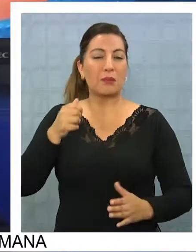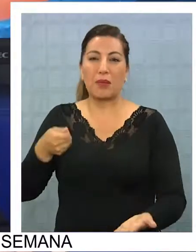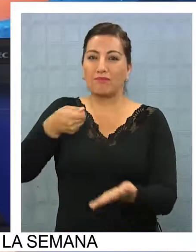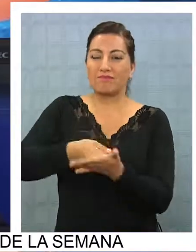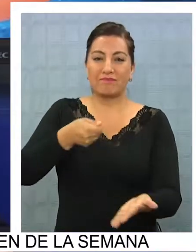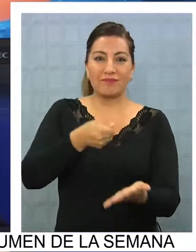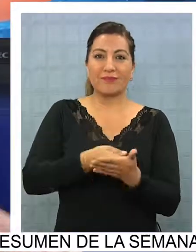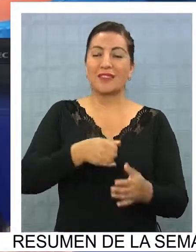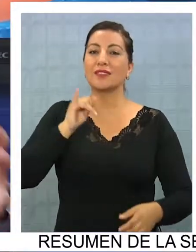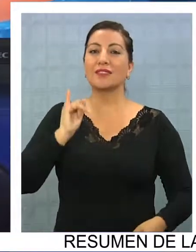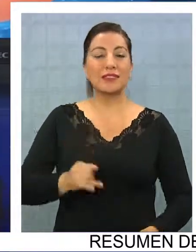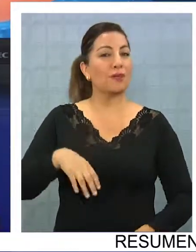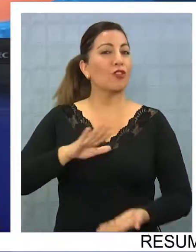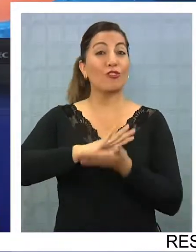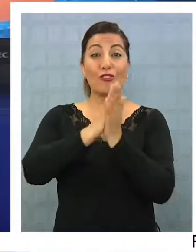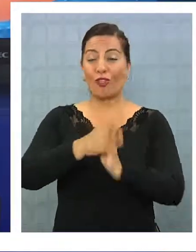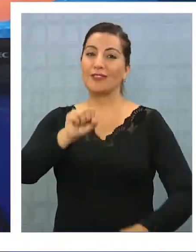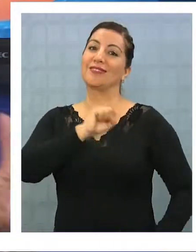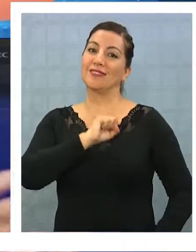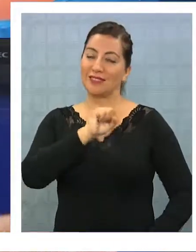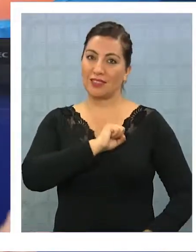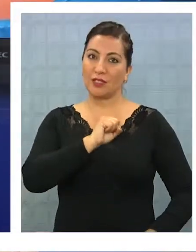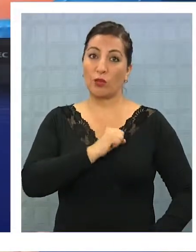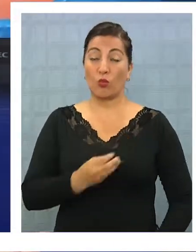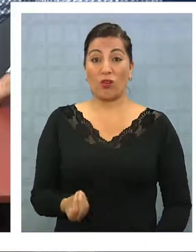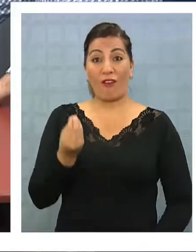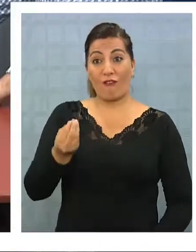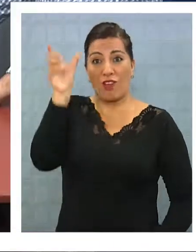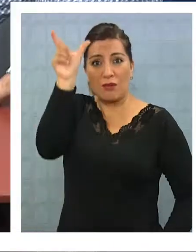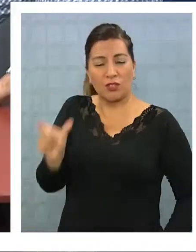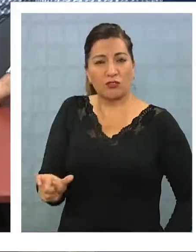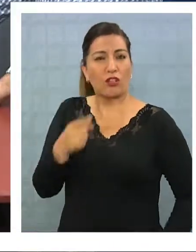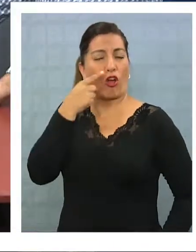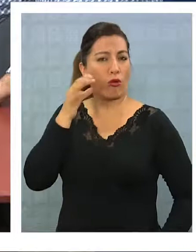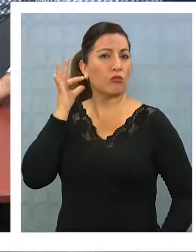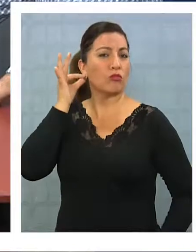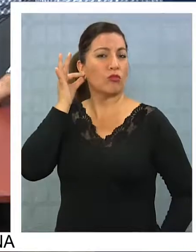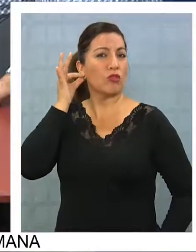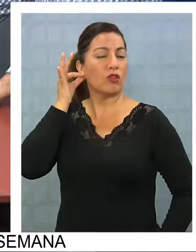financiados por CONICYT están en Santiago. Entonces un buen investigador